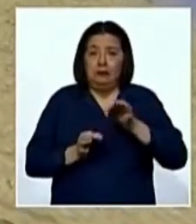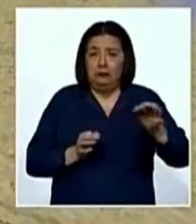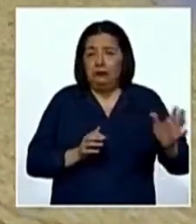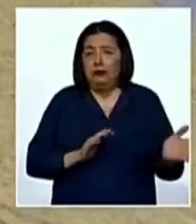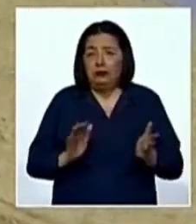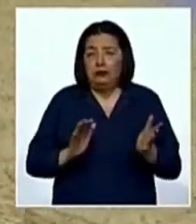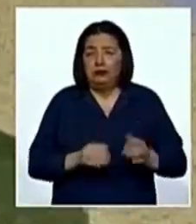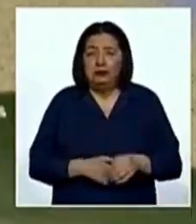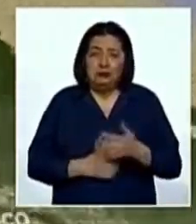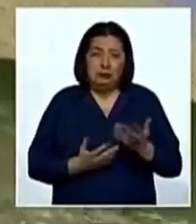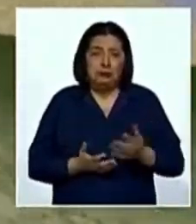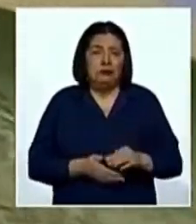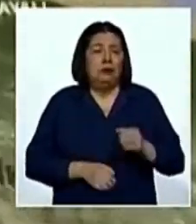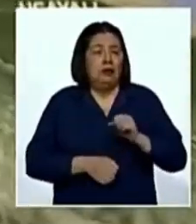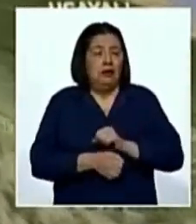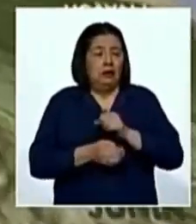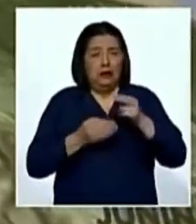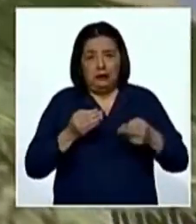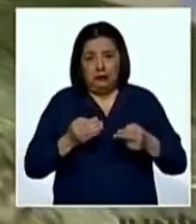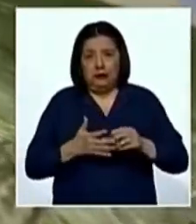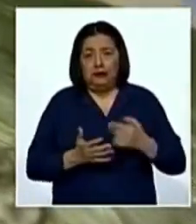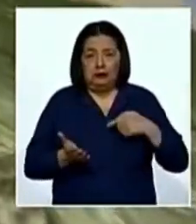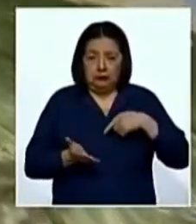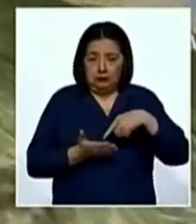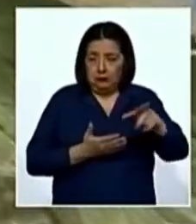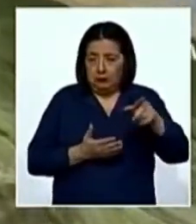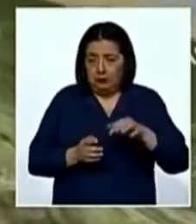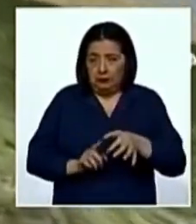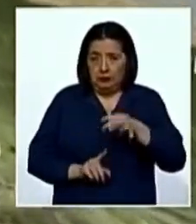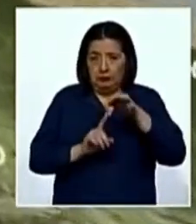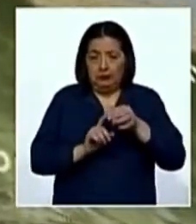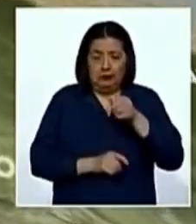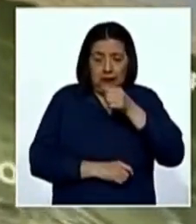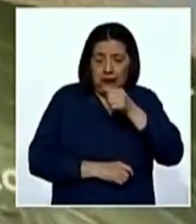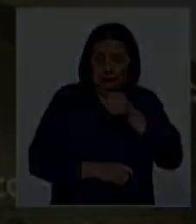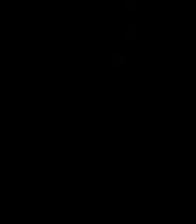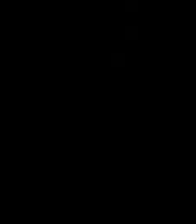Vámonos hasta la región Ancash. Como sabemos, ahí tenemos a nuestro enviado especial, Leonardo Cabrera.